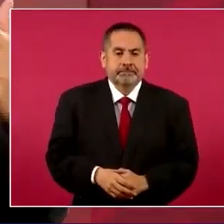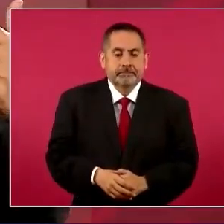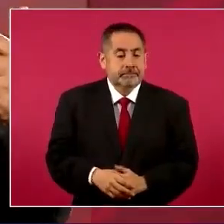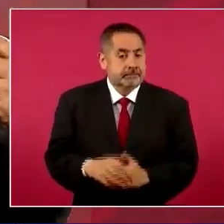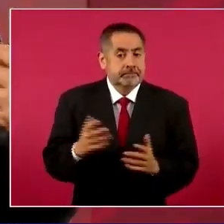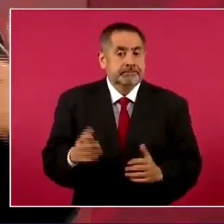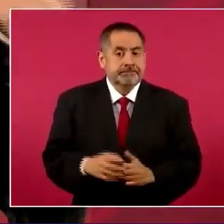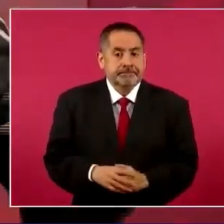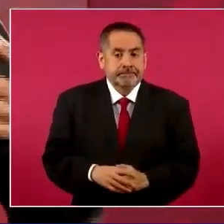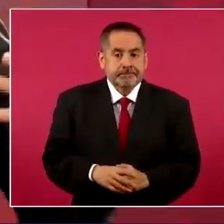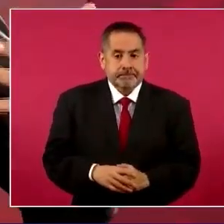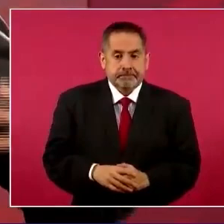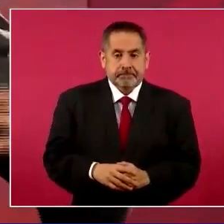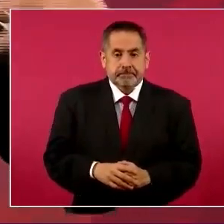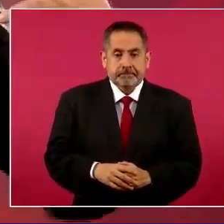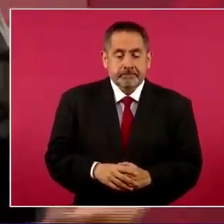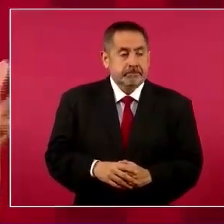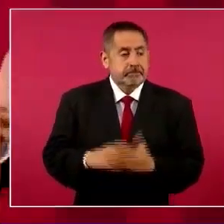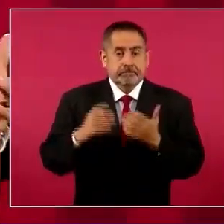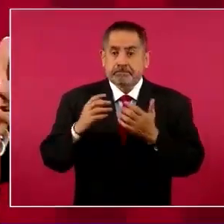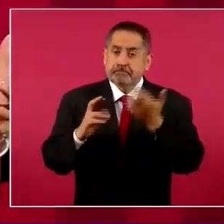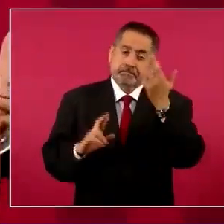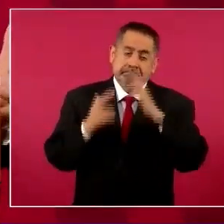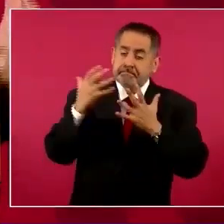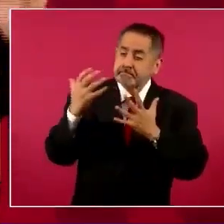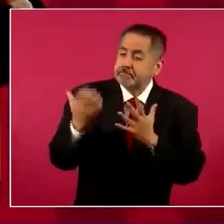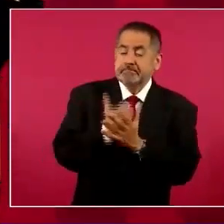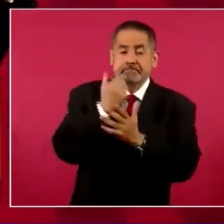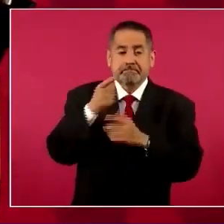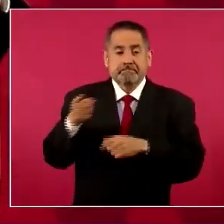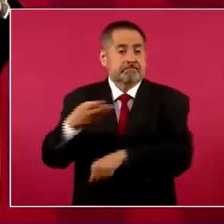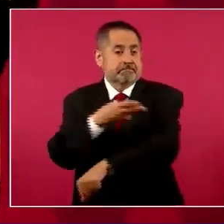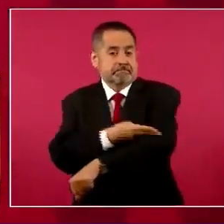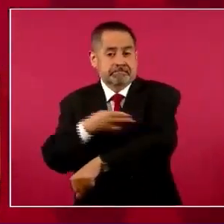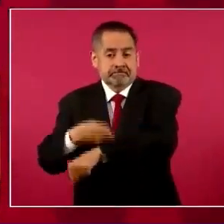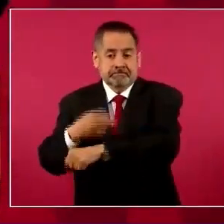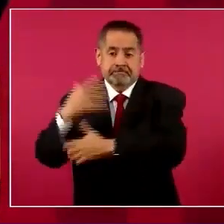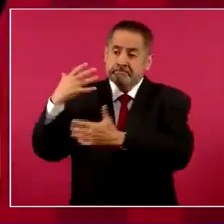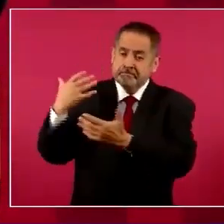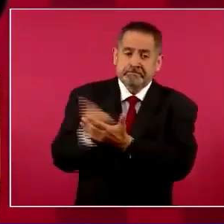Entonces, triunfa la revolución, llega Madero